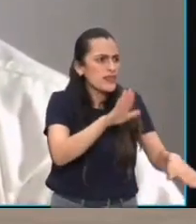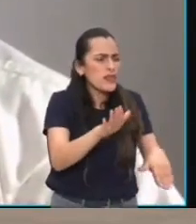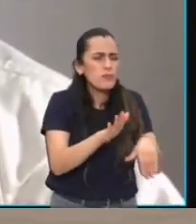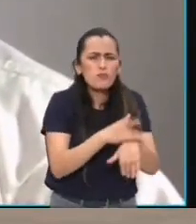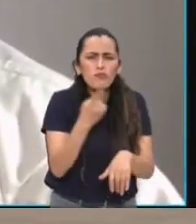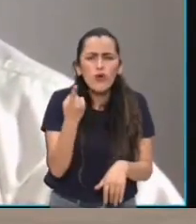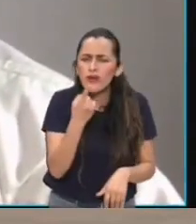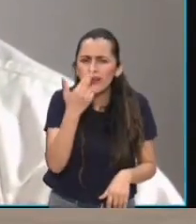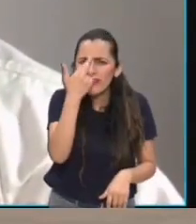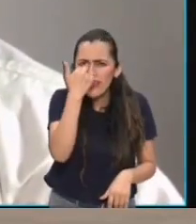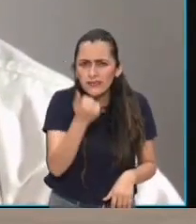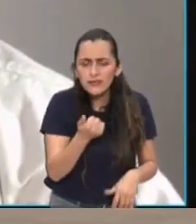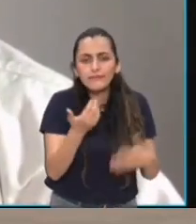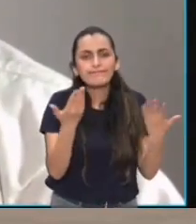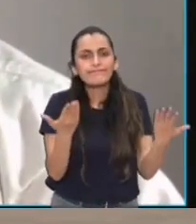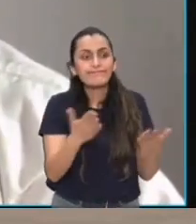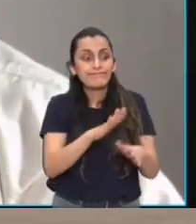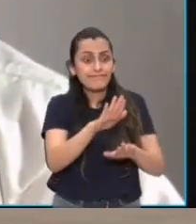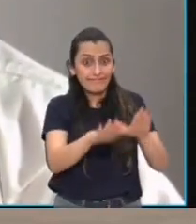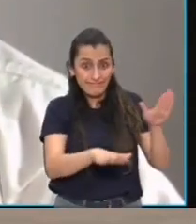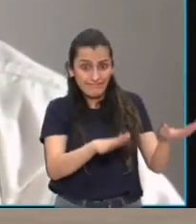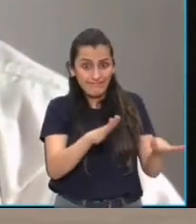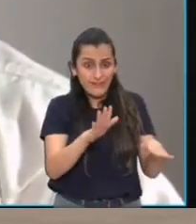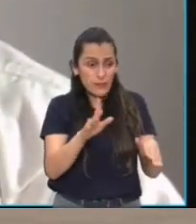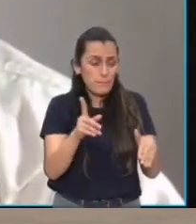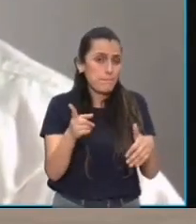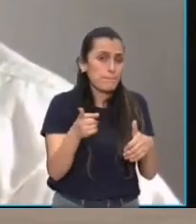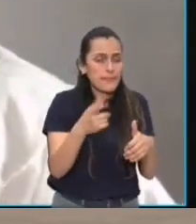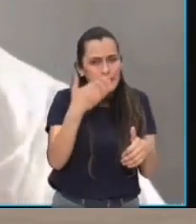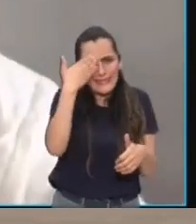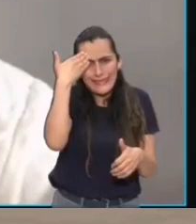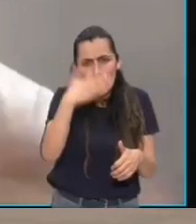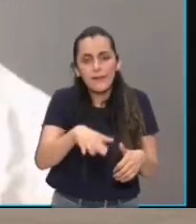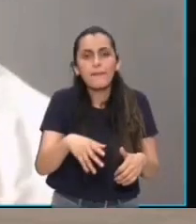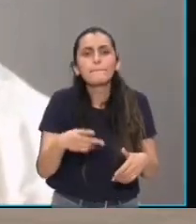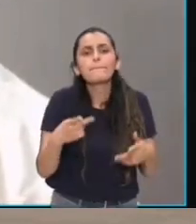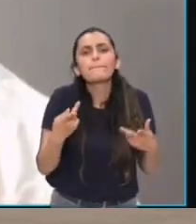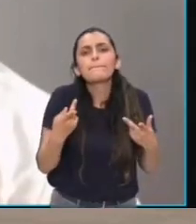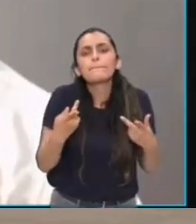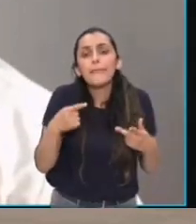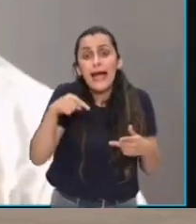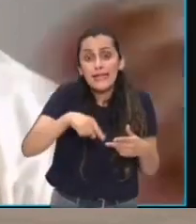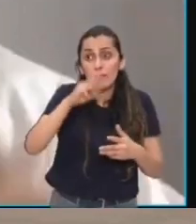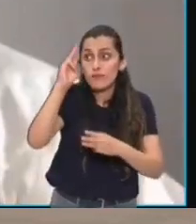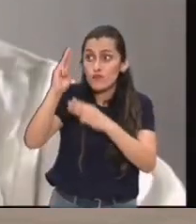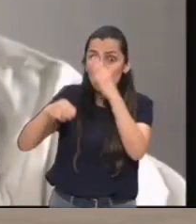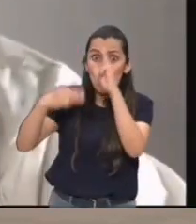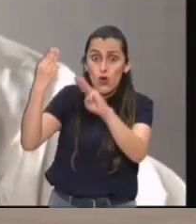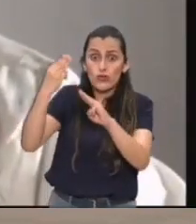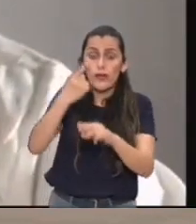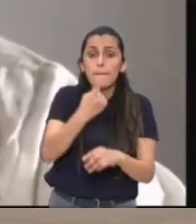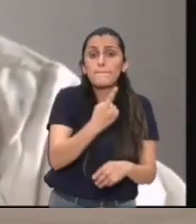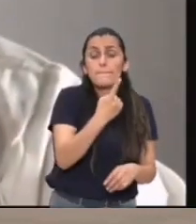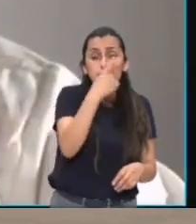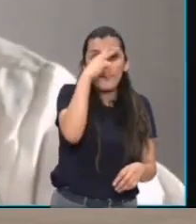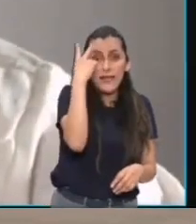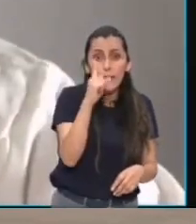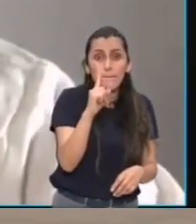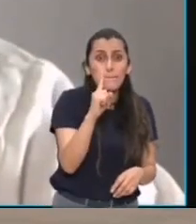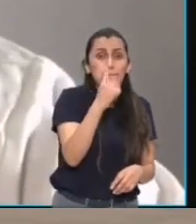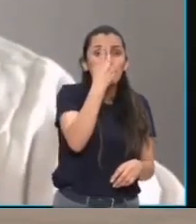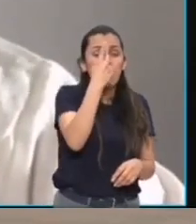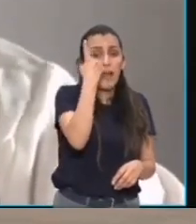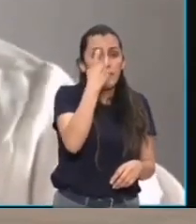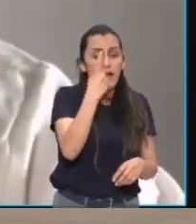Esta mortalidad tiene que ver con que tenemos el primer lugar de obesidad infantil en el mundo. El vergonzoso segundo lugar